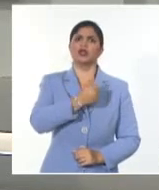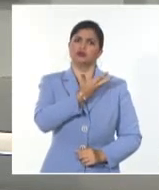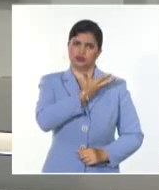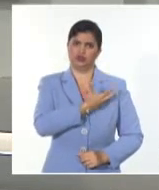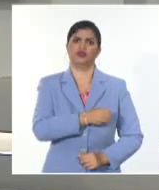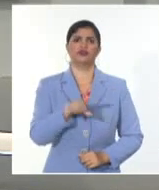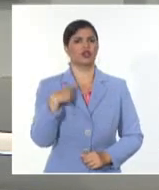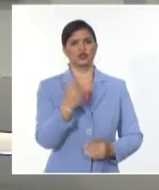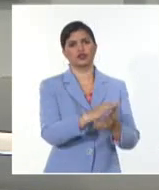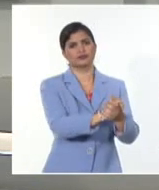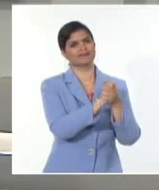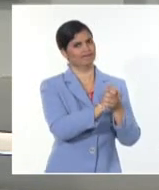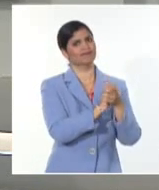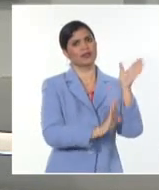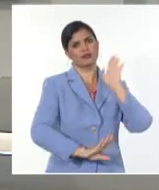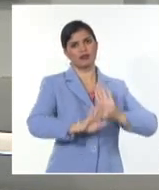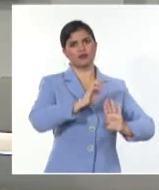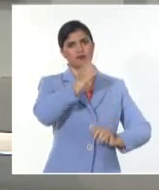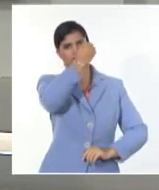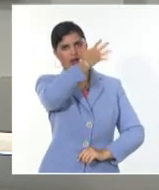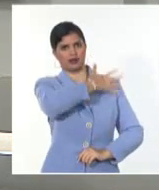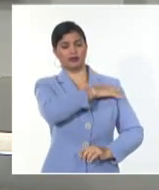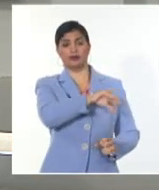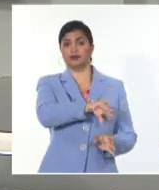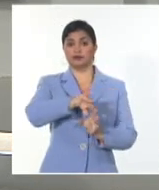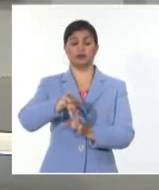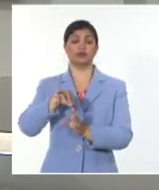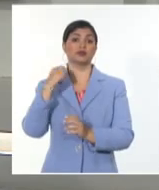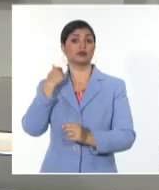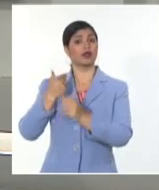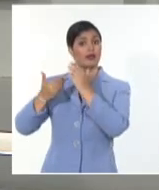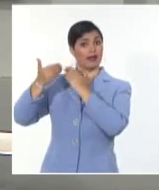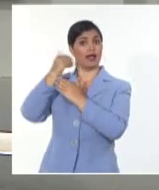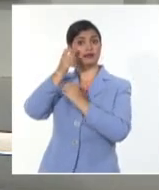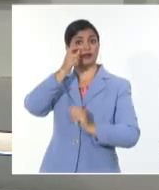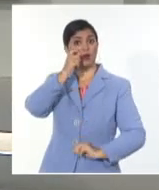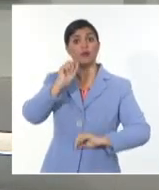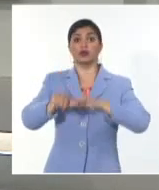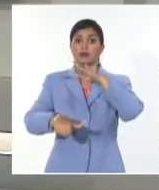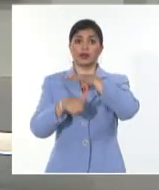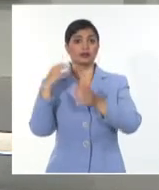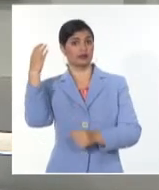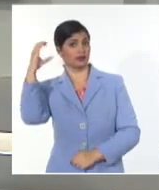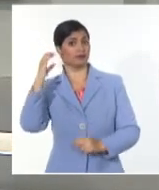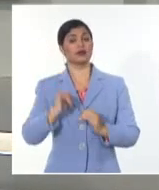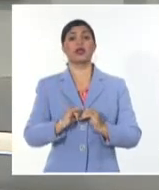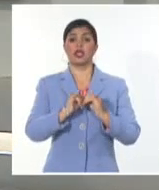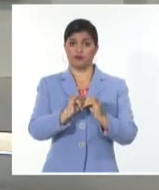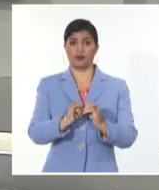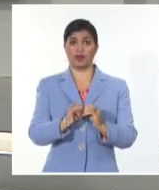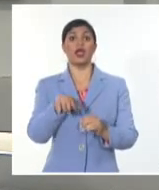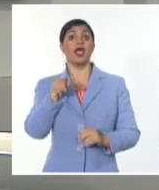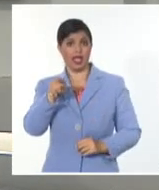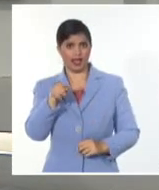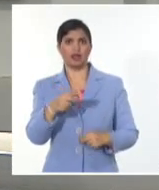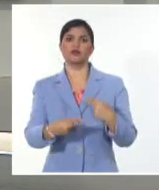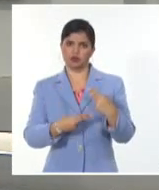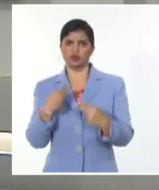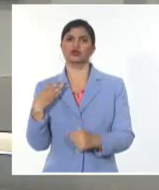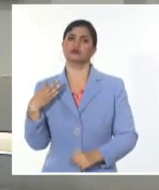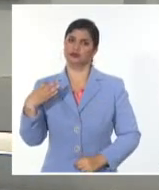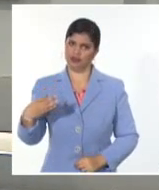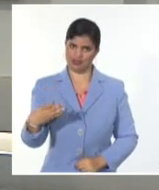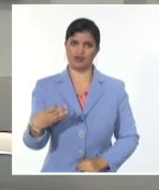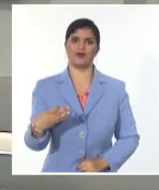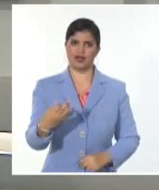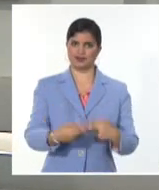una sorpresa. Al menos en 2 ocasiones anteriores, Petro había dejado claro que si era necesario, lo haría. Le antecede además